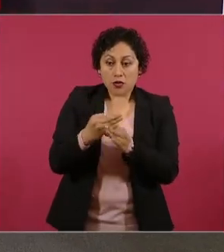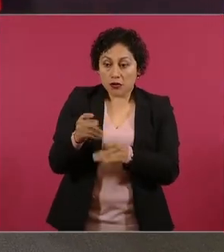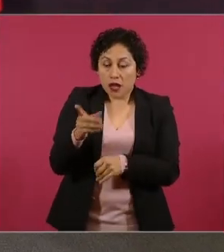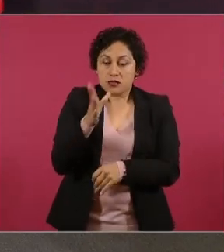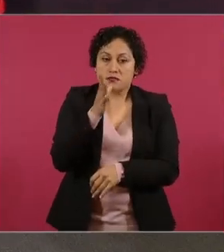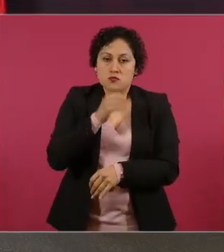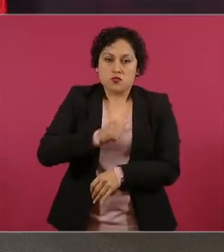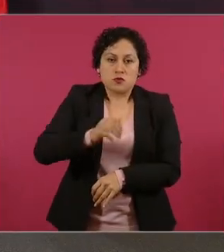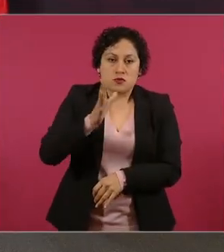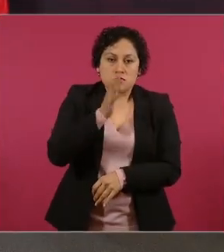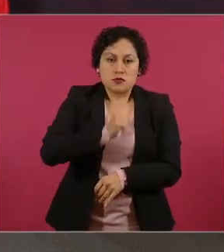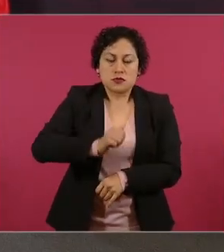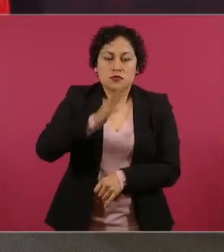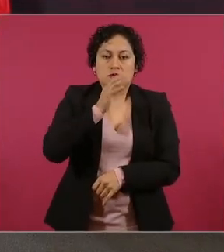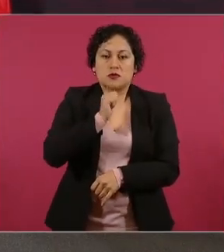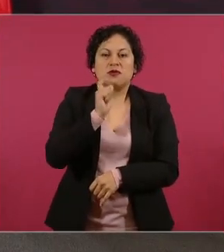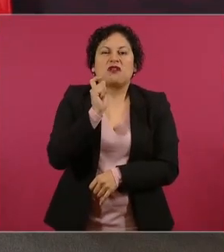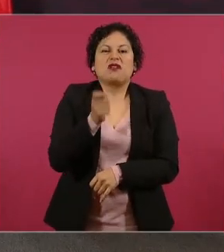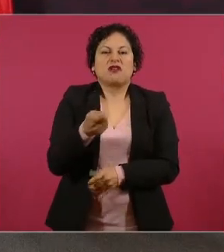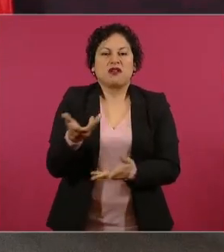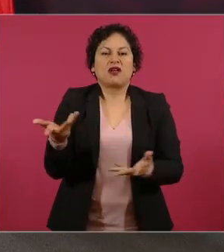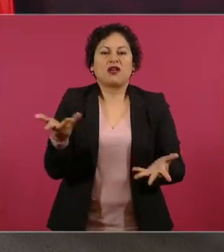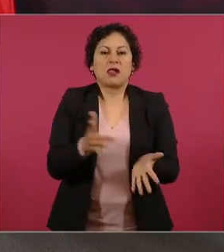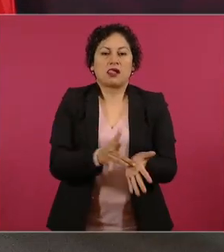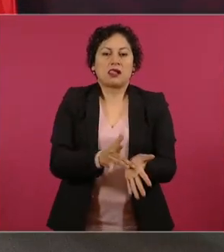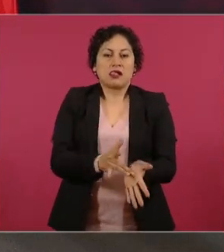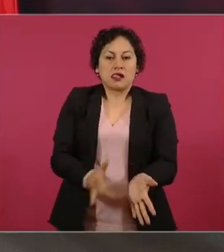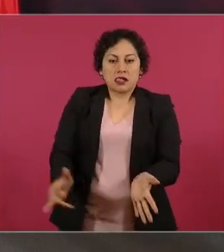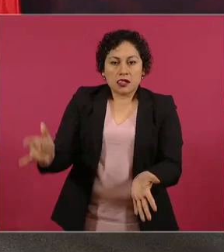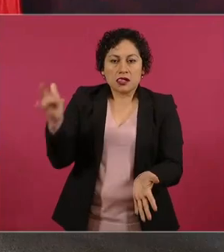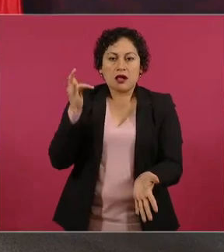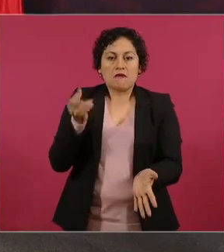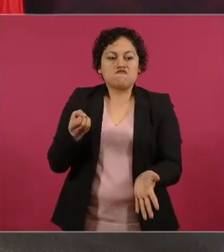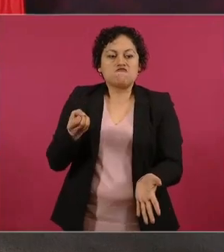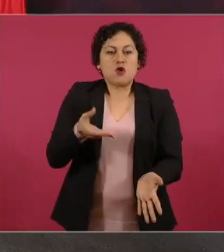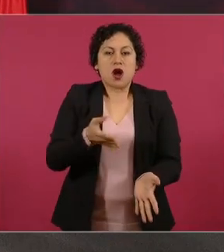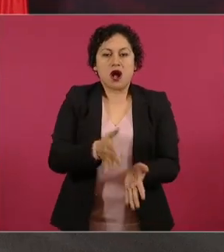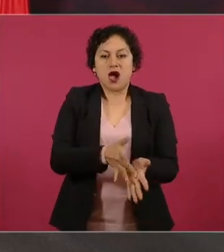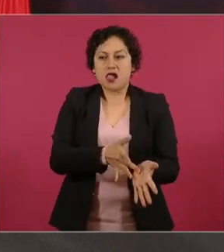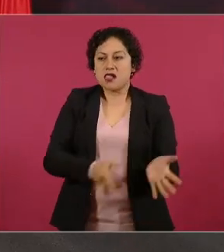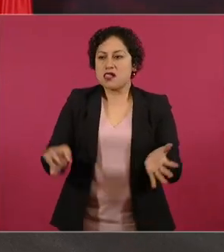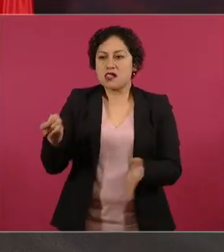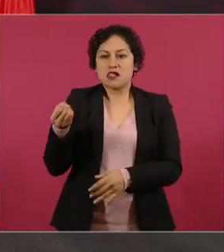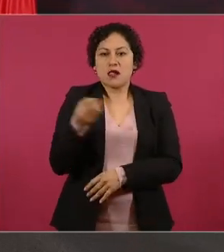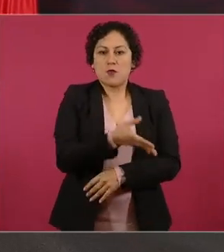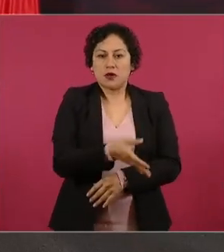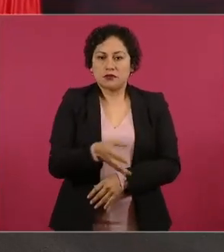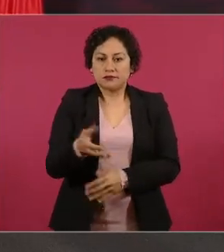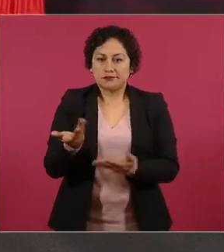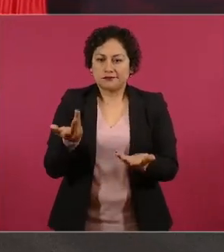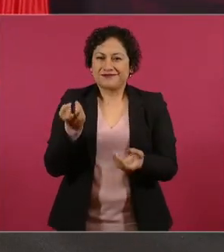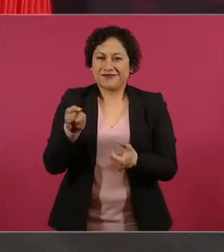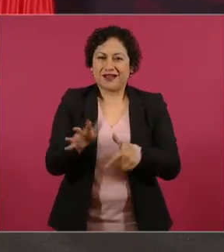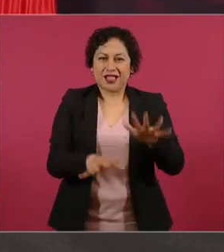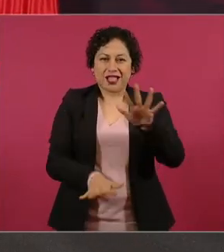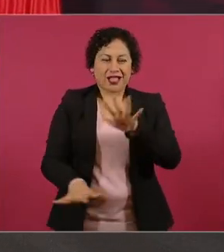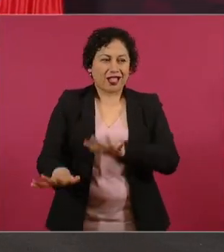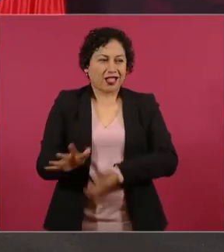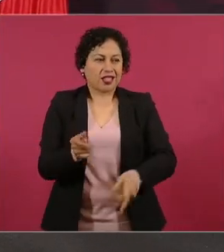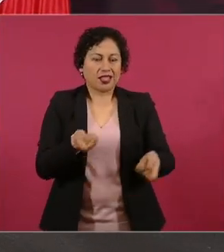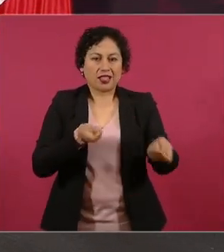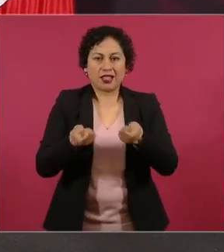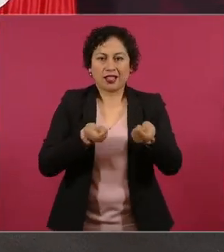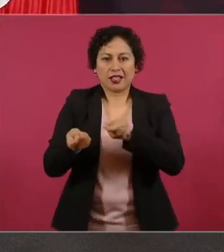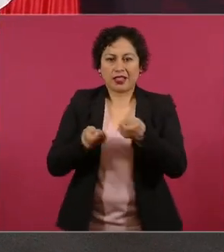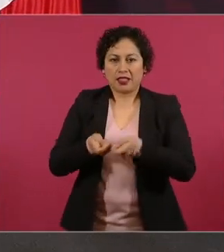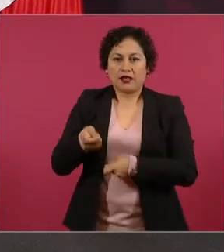que tienen de lo mediático, de los medios de manipulación, que están